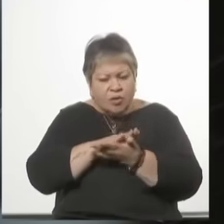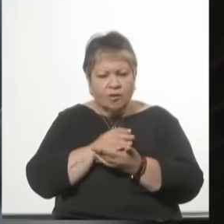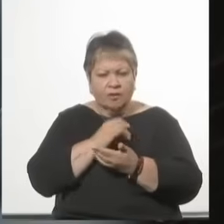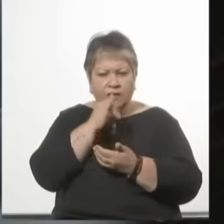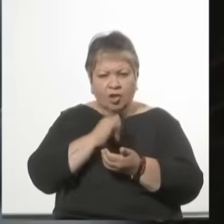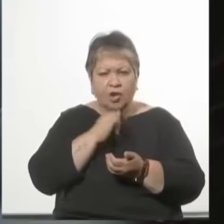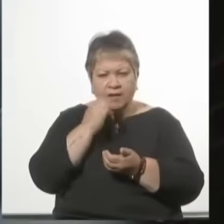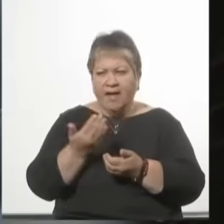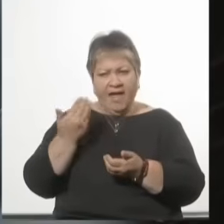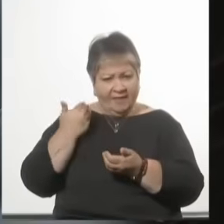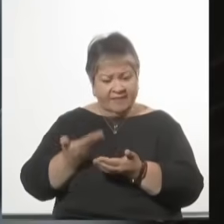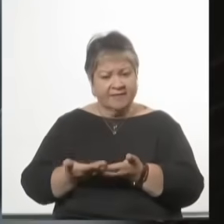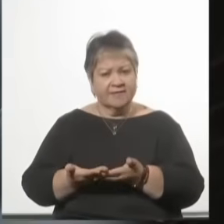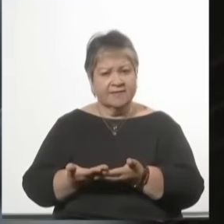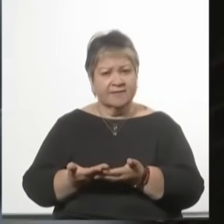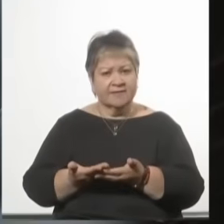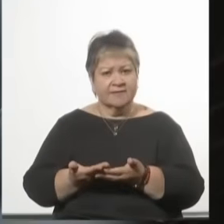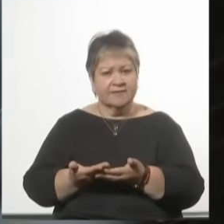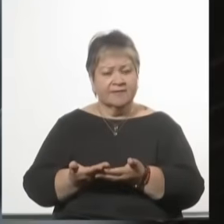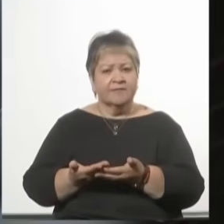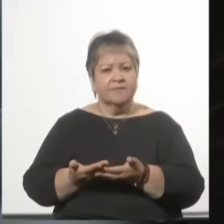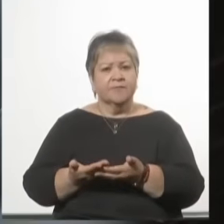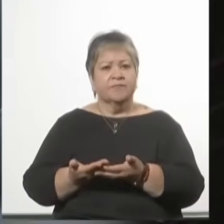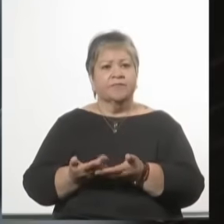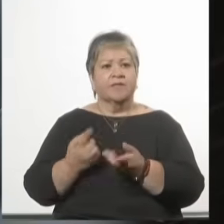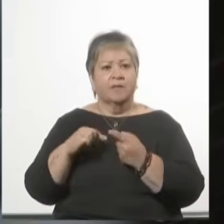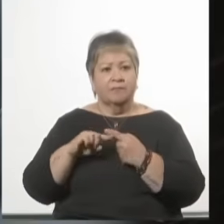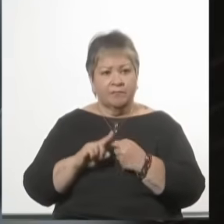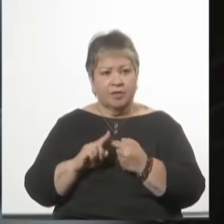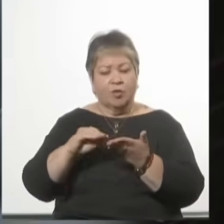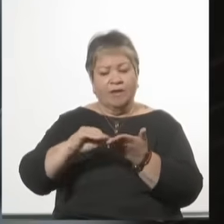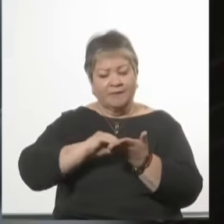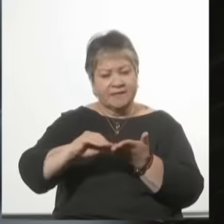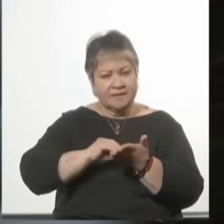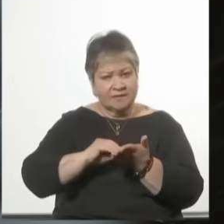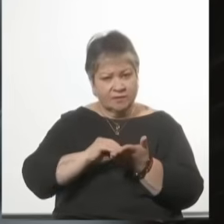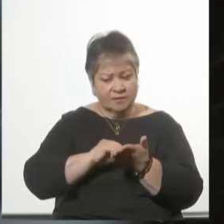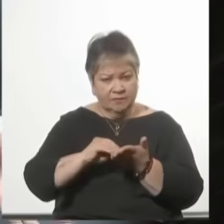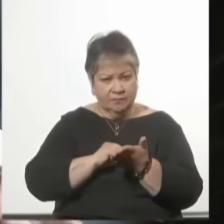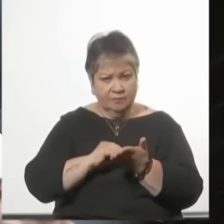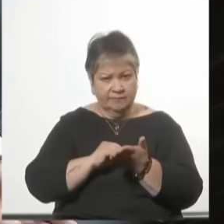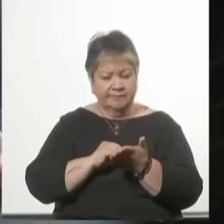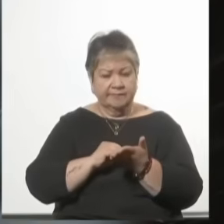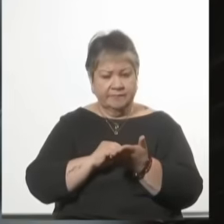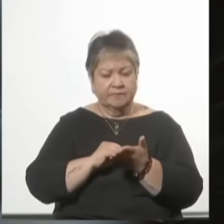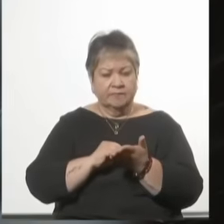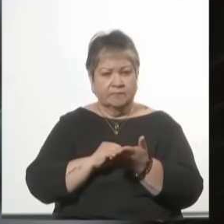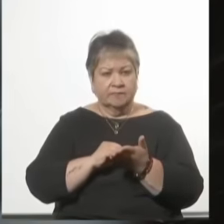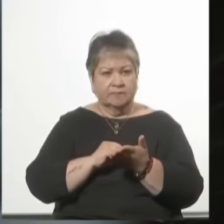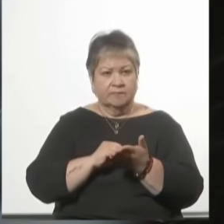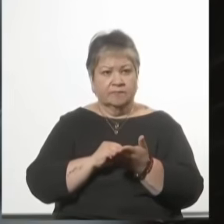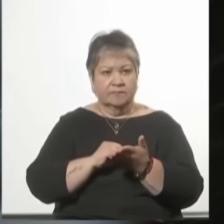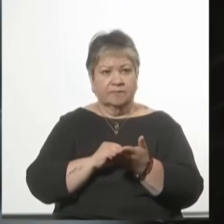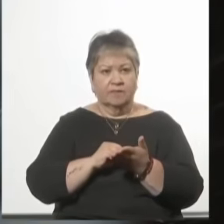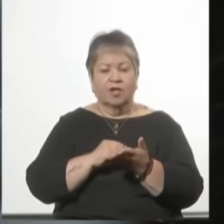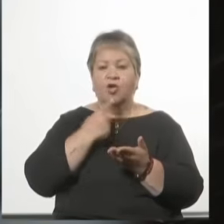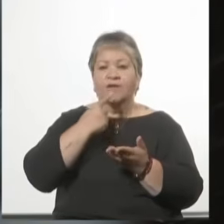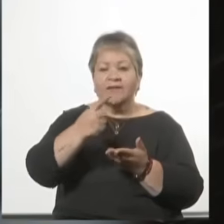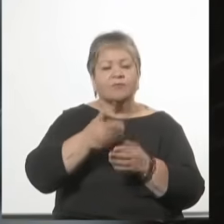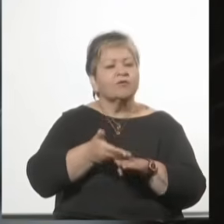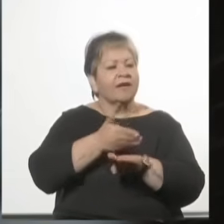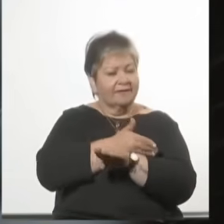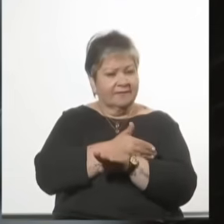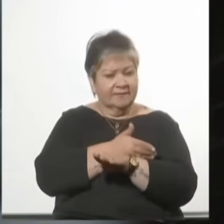previamente. Sin embargo, el acto administrativo dictado únicamente establece lo que anteriormente hemos textualmente